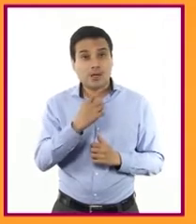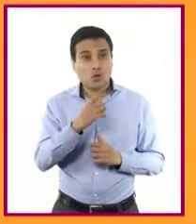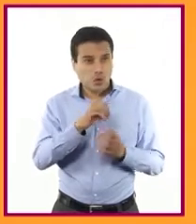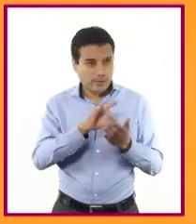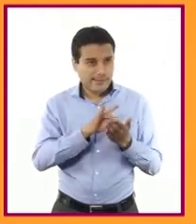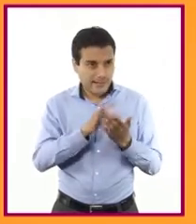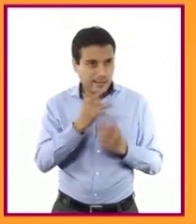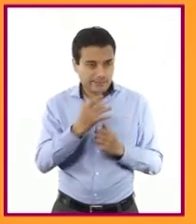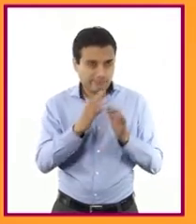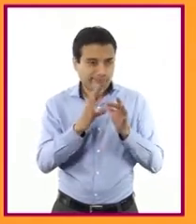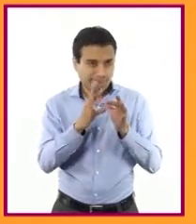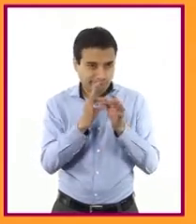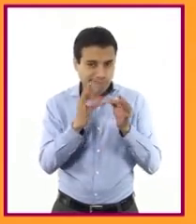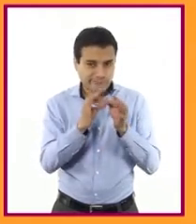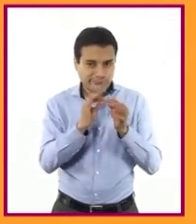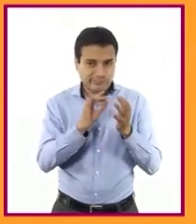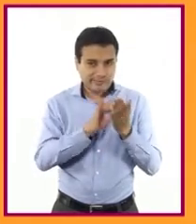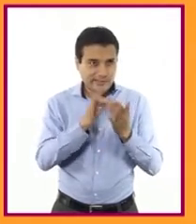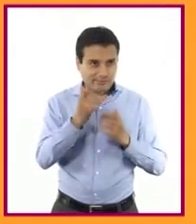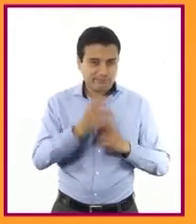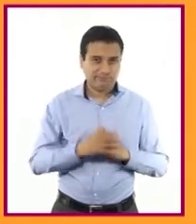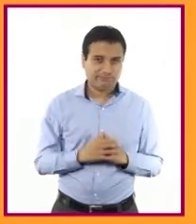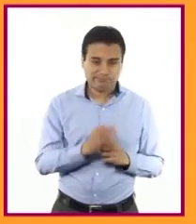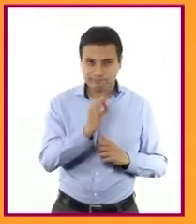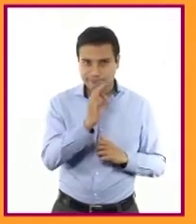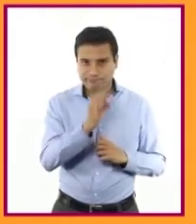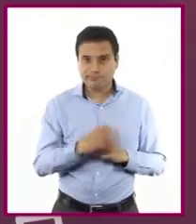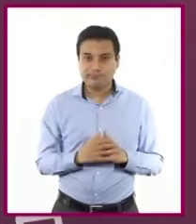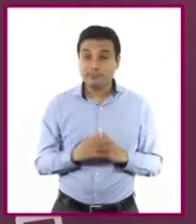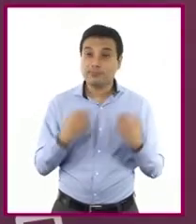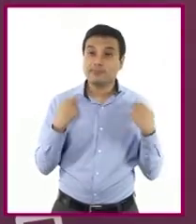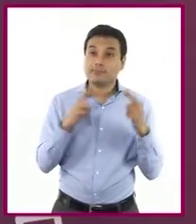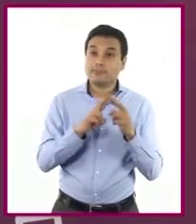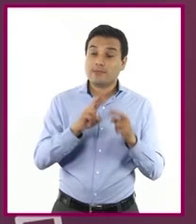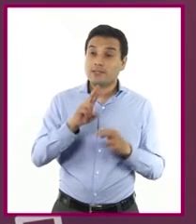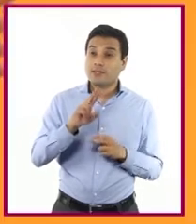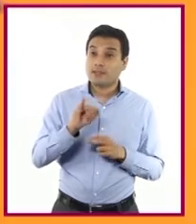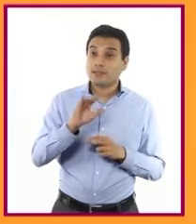esta retroalimentación para todos sus compañeros. Maestro Ricardo,